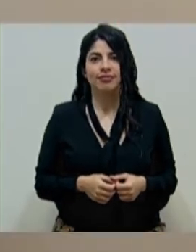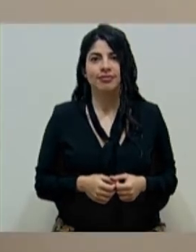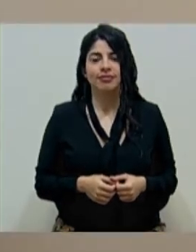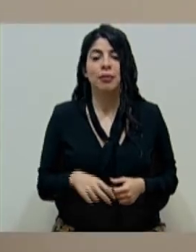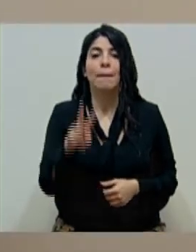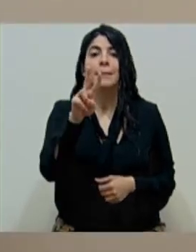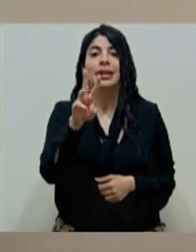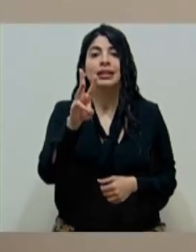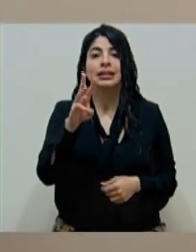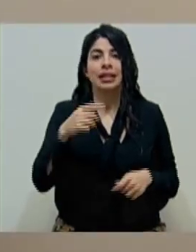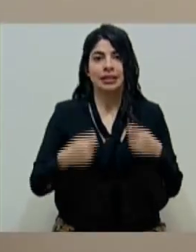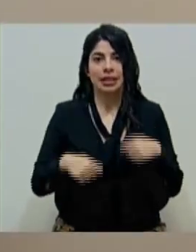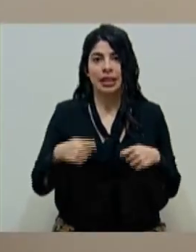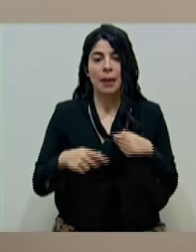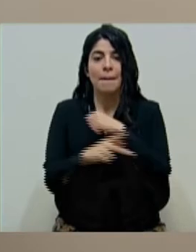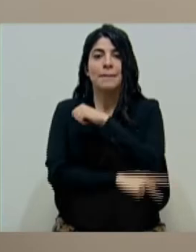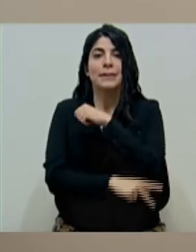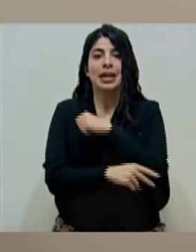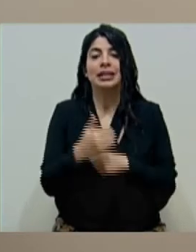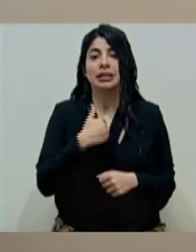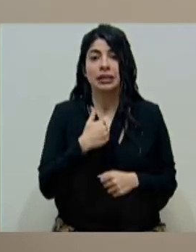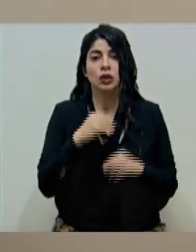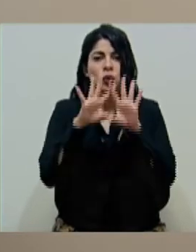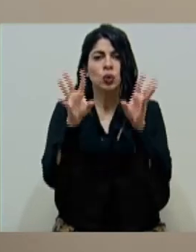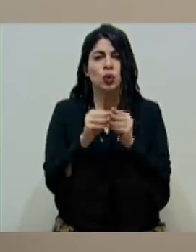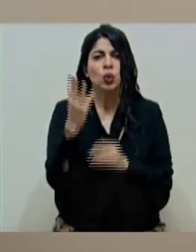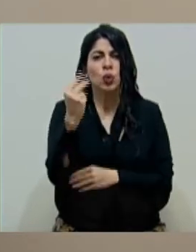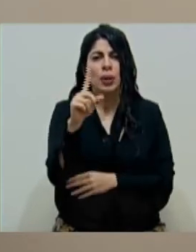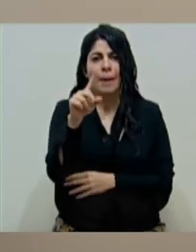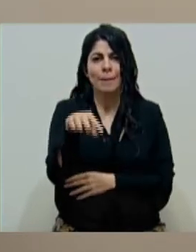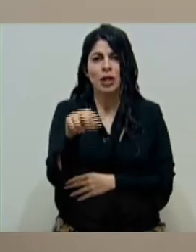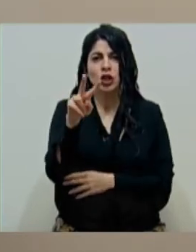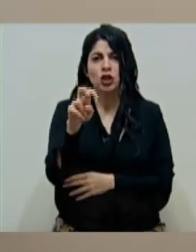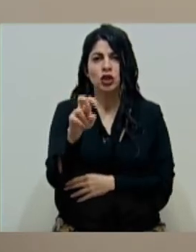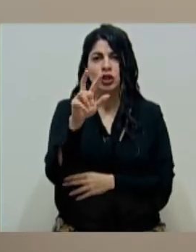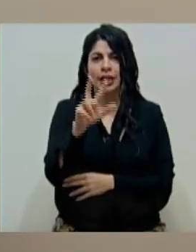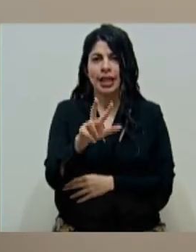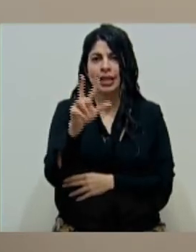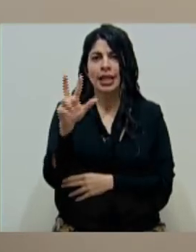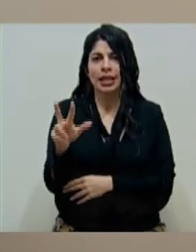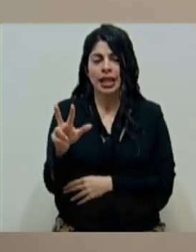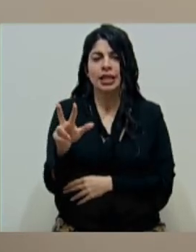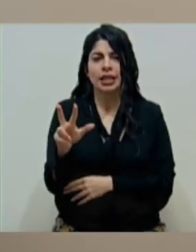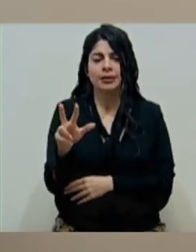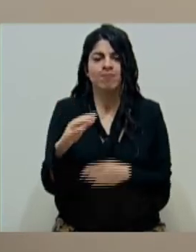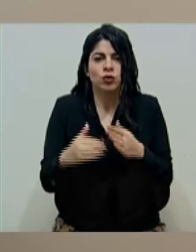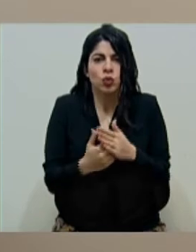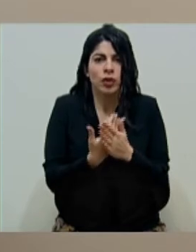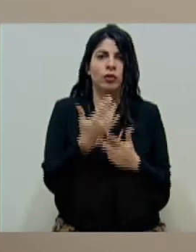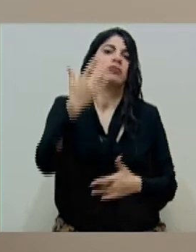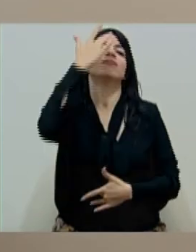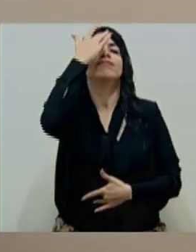Al 26 de septiembre, el país registra un total de 1.233 casos nuevos